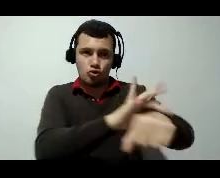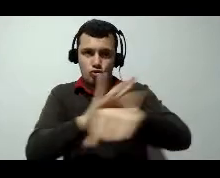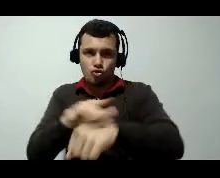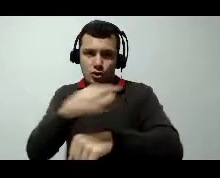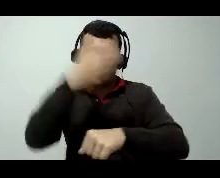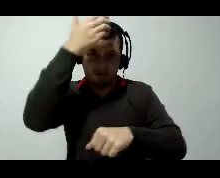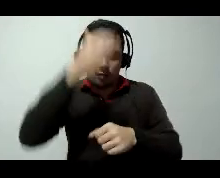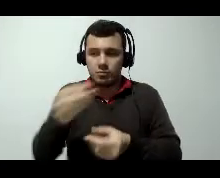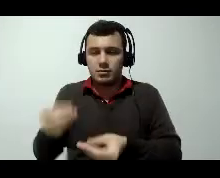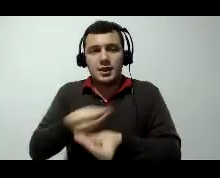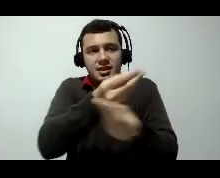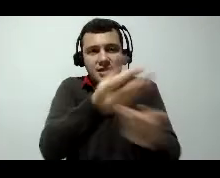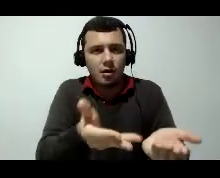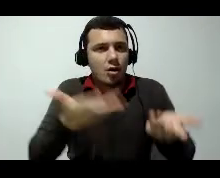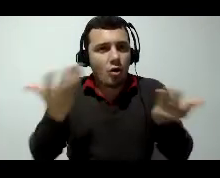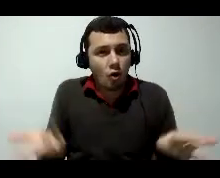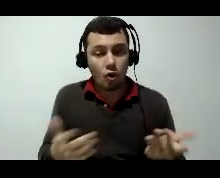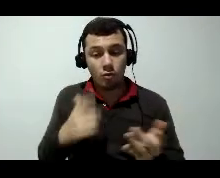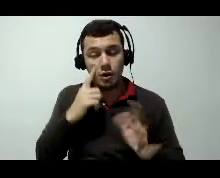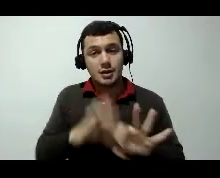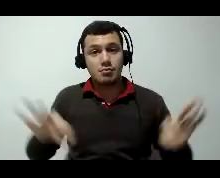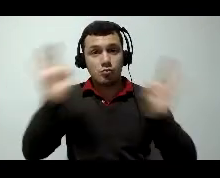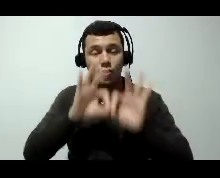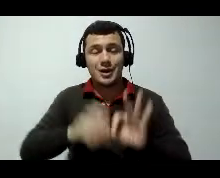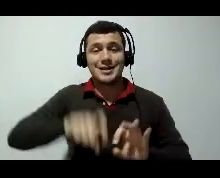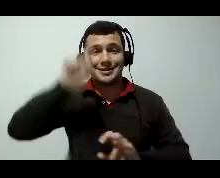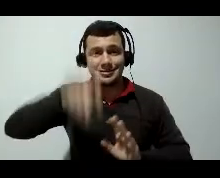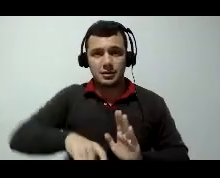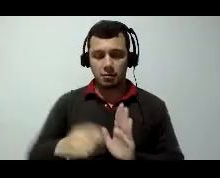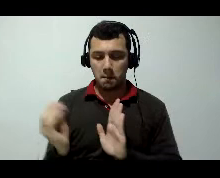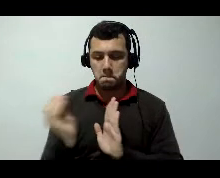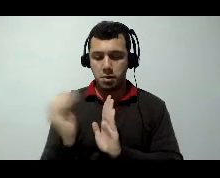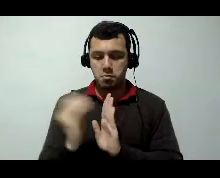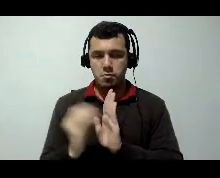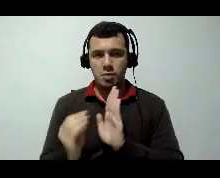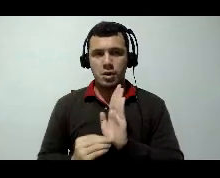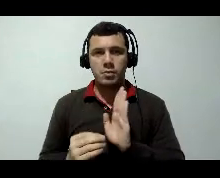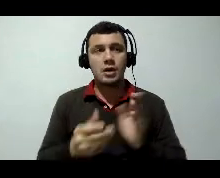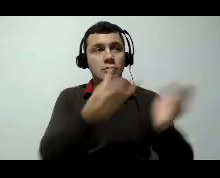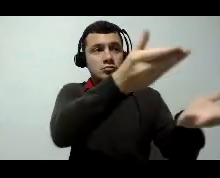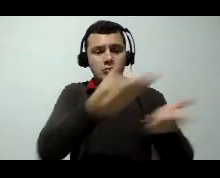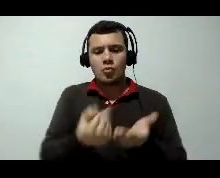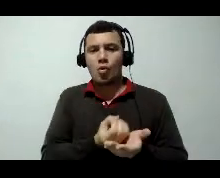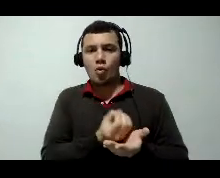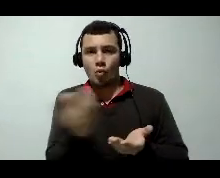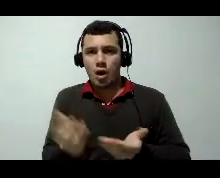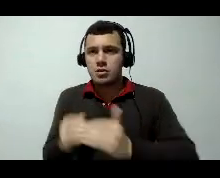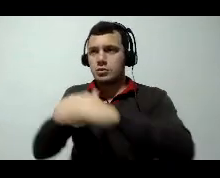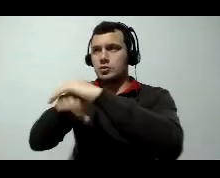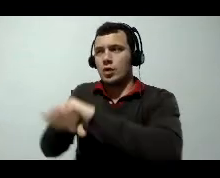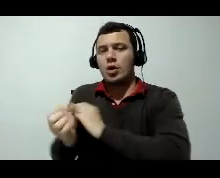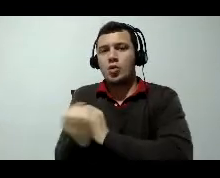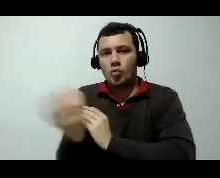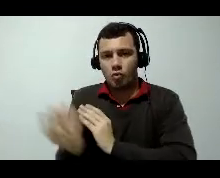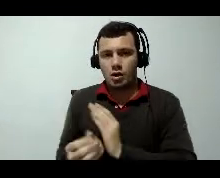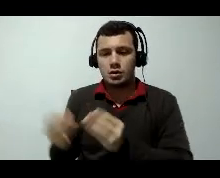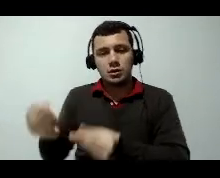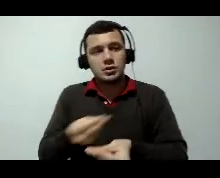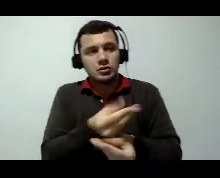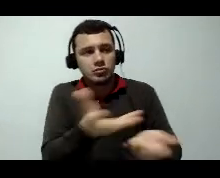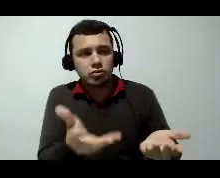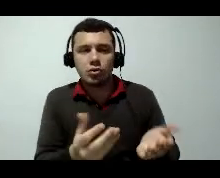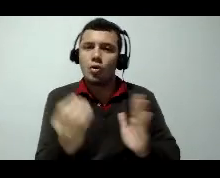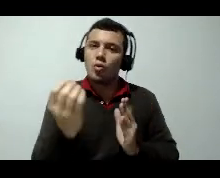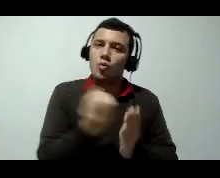registros de estas entregas, porque recuerden que todo esto hace parte de lo que soporta el sistema de gestión de seguridad y